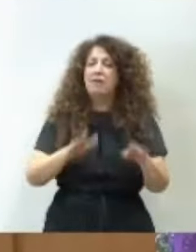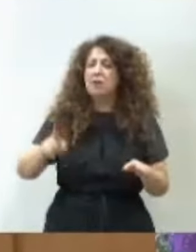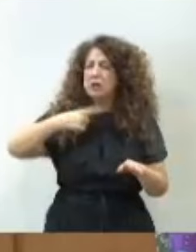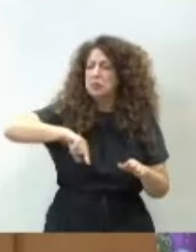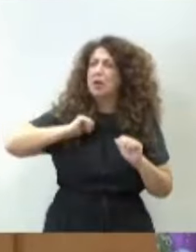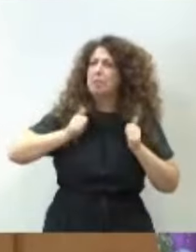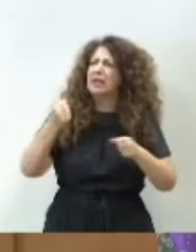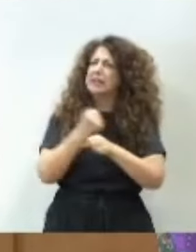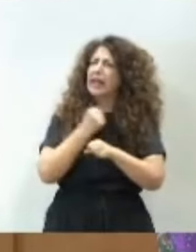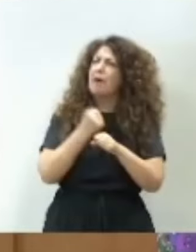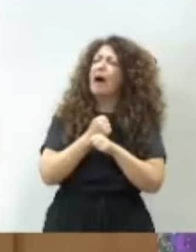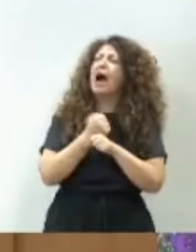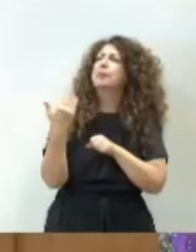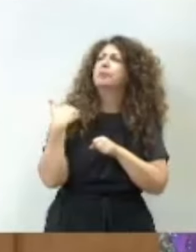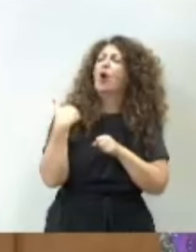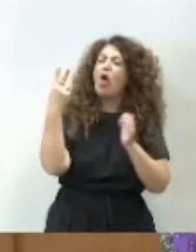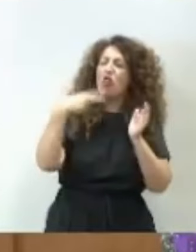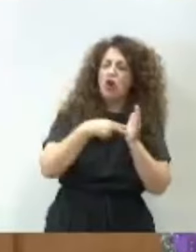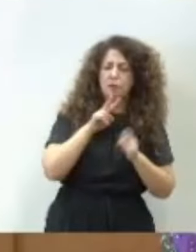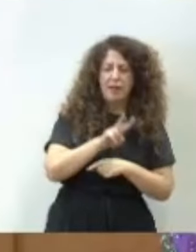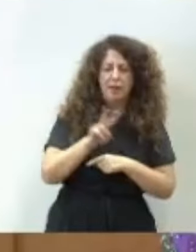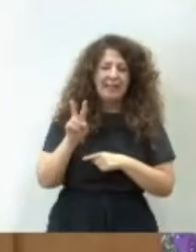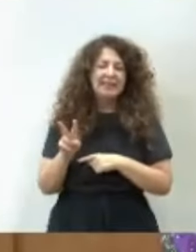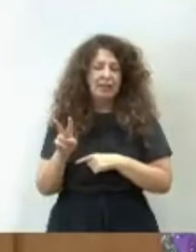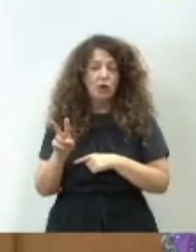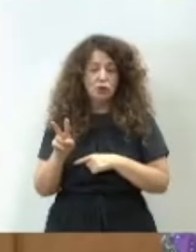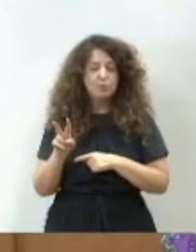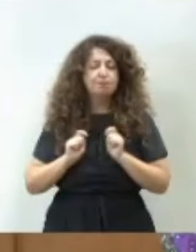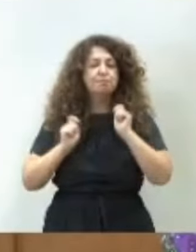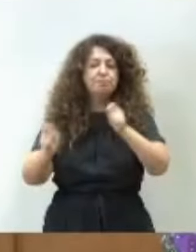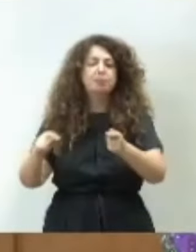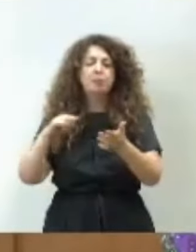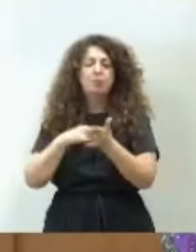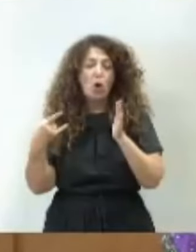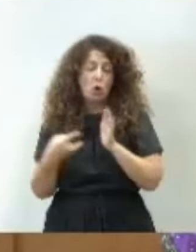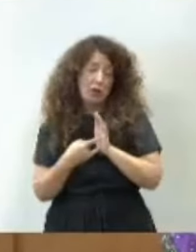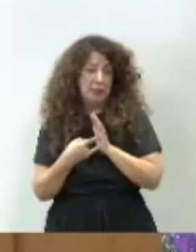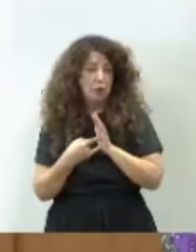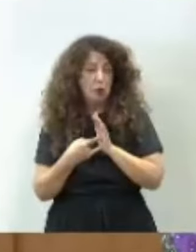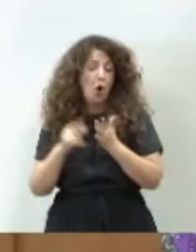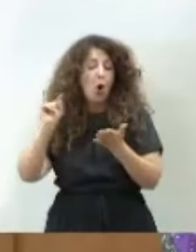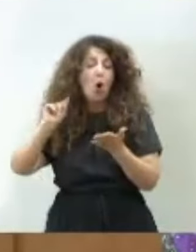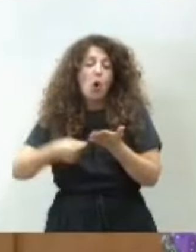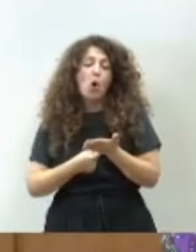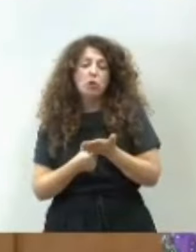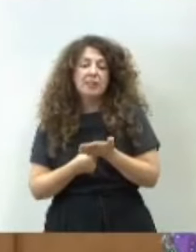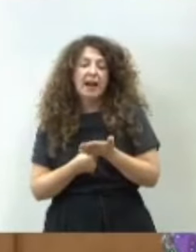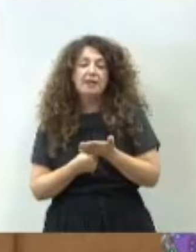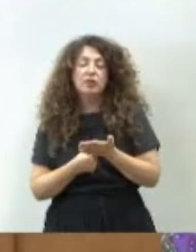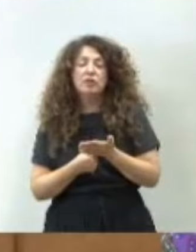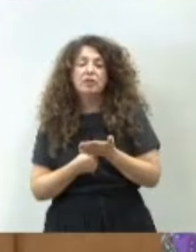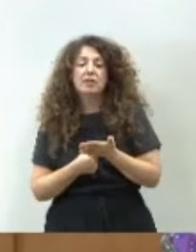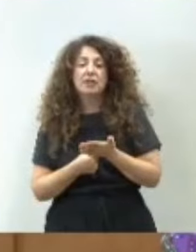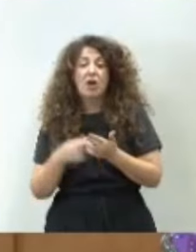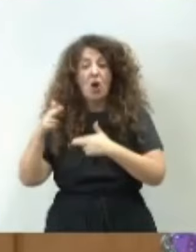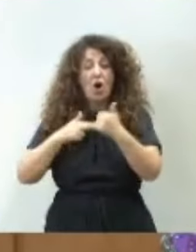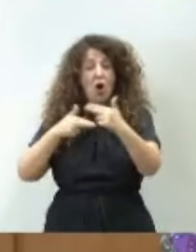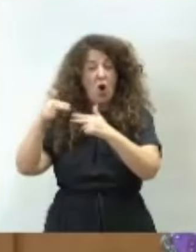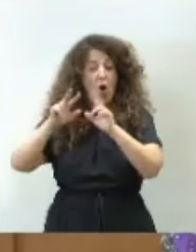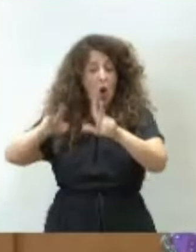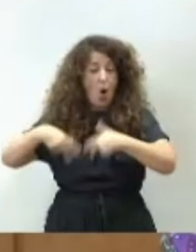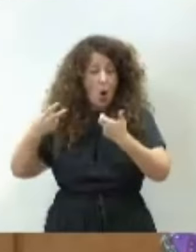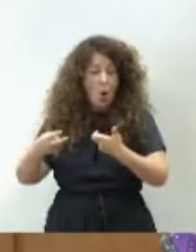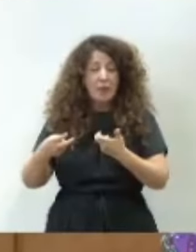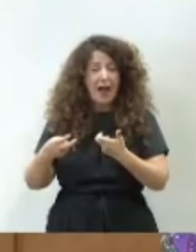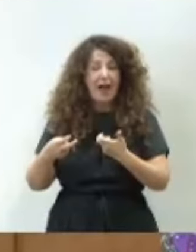en el año 2022 con una adjudicación de un proyecto o de un contrato de proyecto y obra que, no obstante,